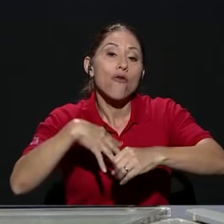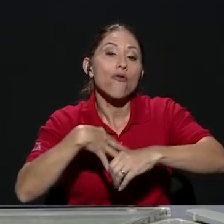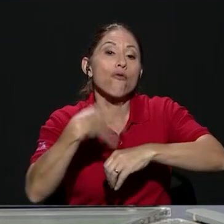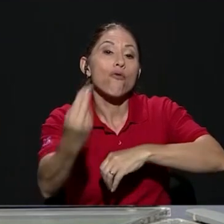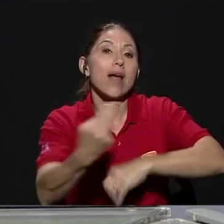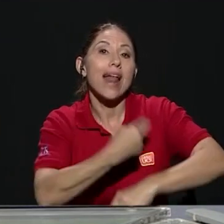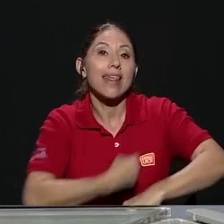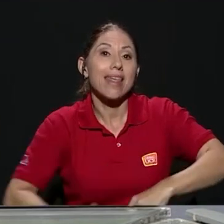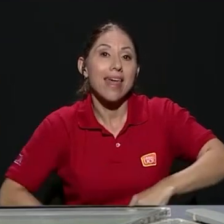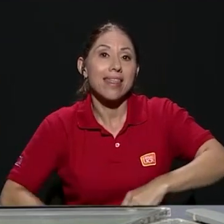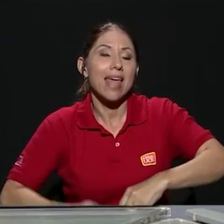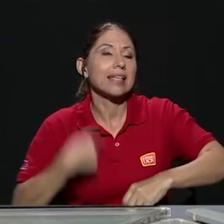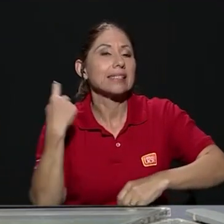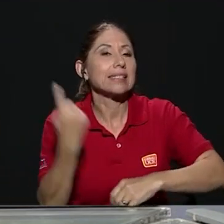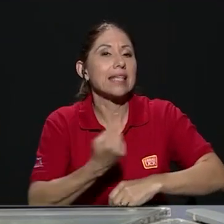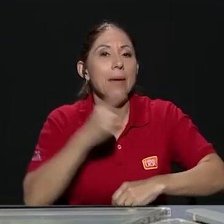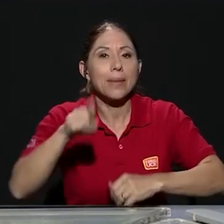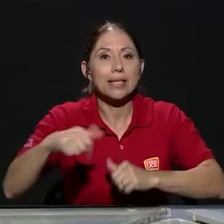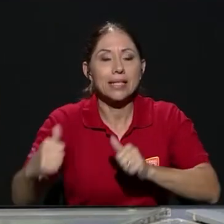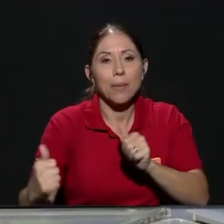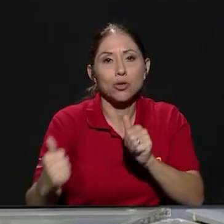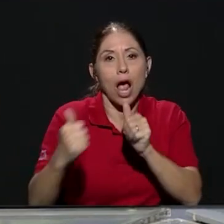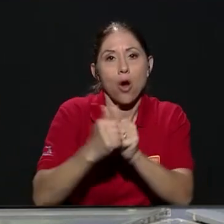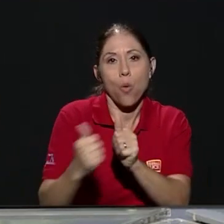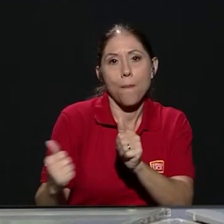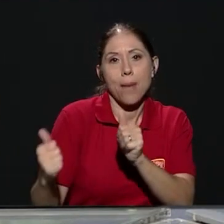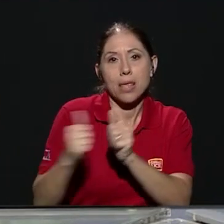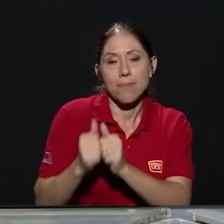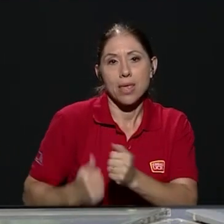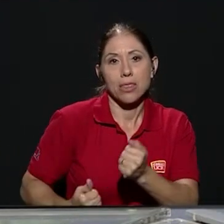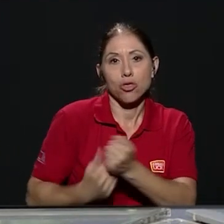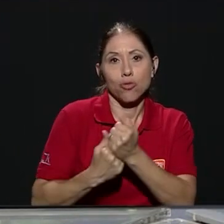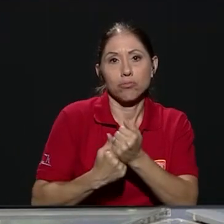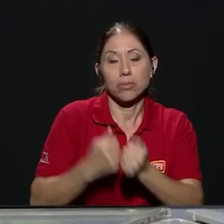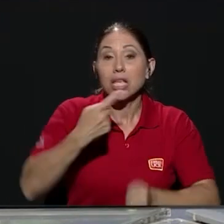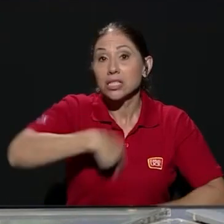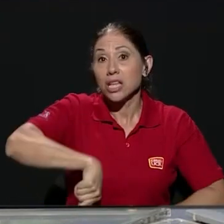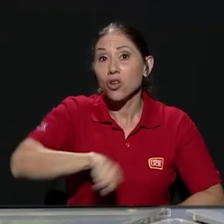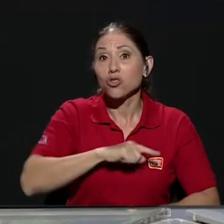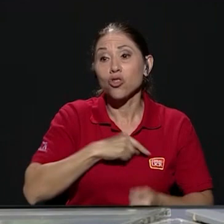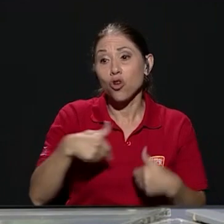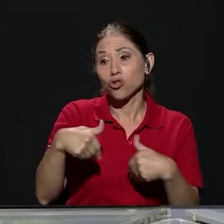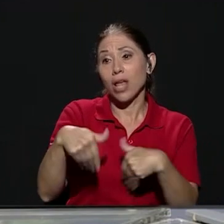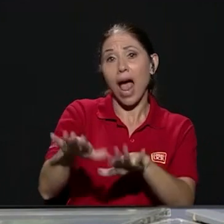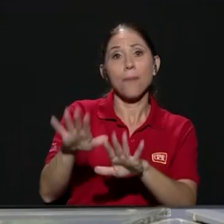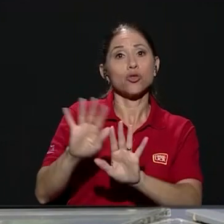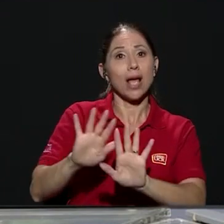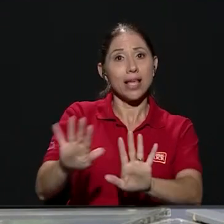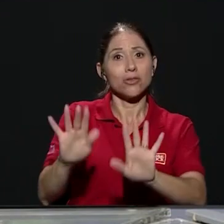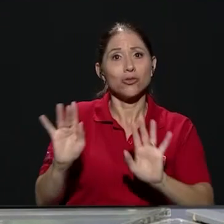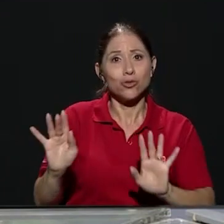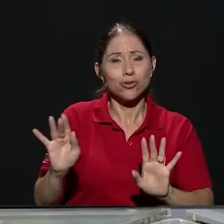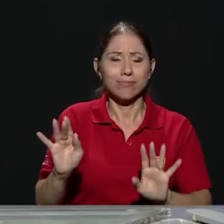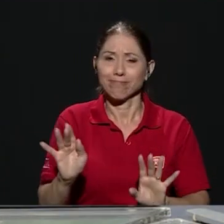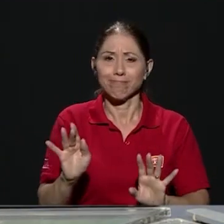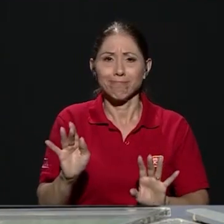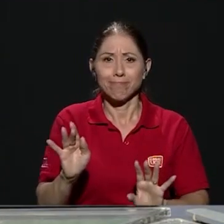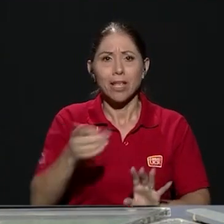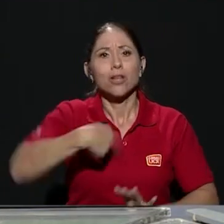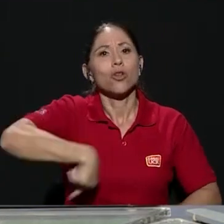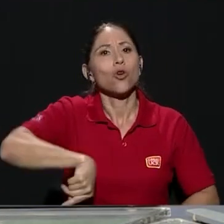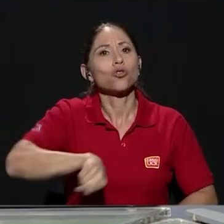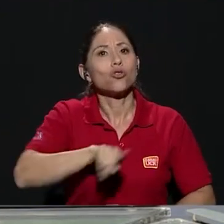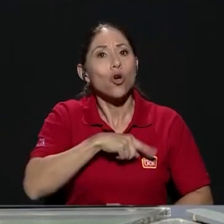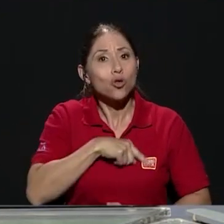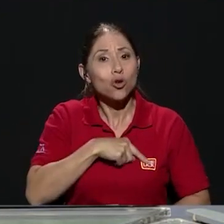Heredia, siempre tenemos que tener un acompañamiento. Si los dejamos, somos nosotros, ¿verdad?, en realidad los que